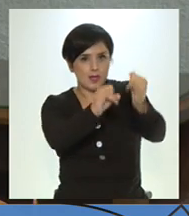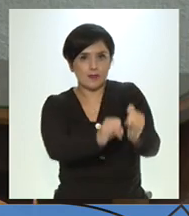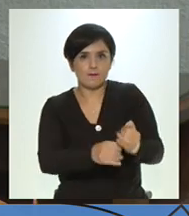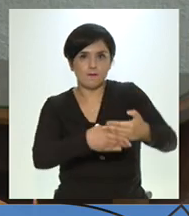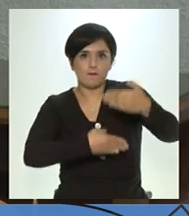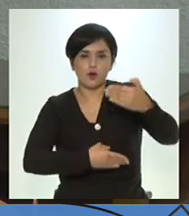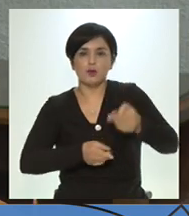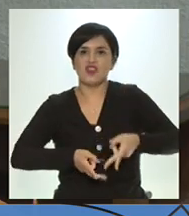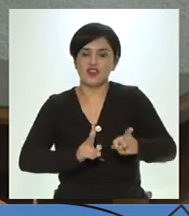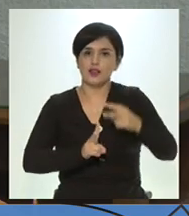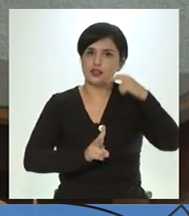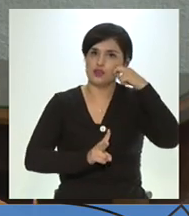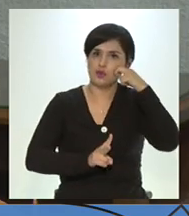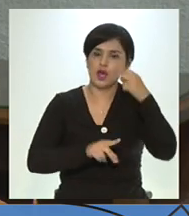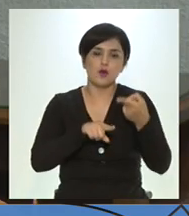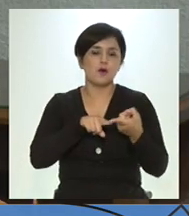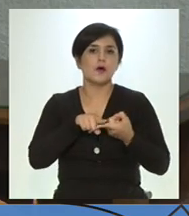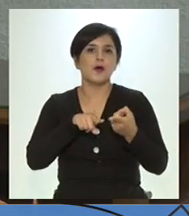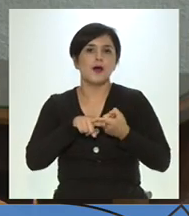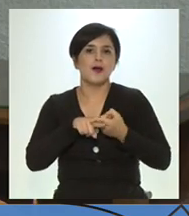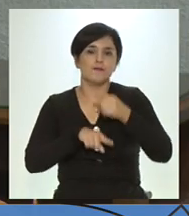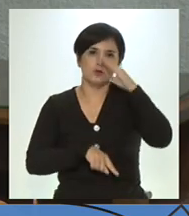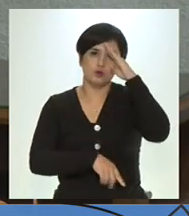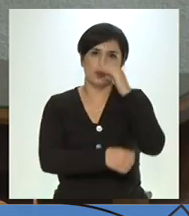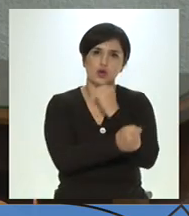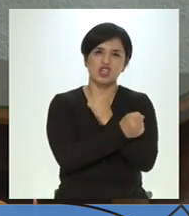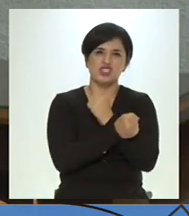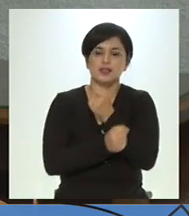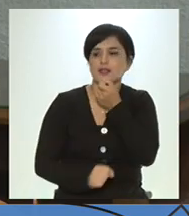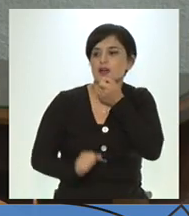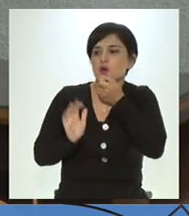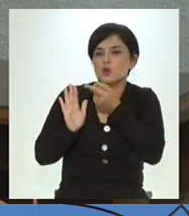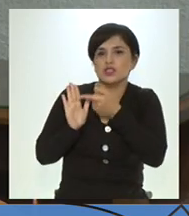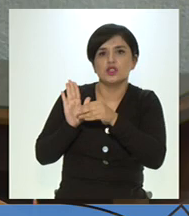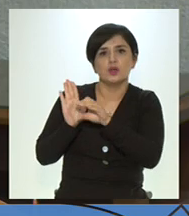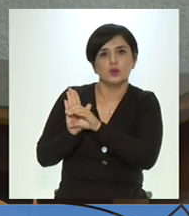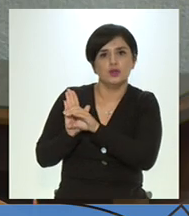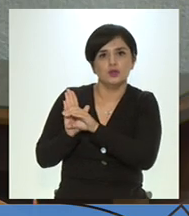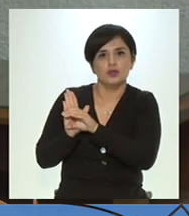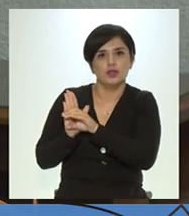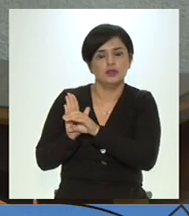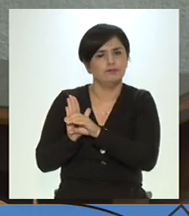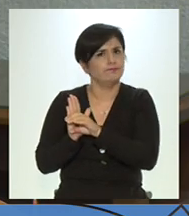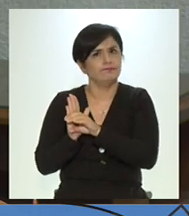policiales y acusaciones constitucionales es algo desconcertante